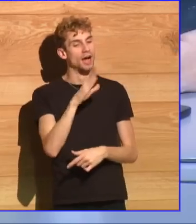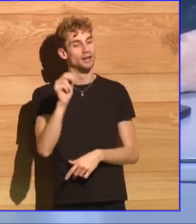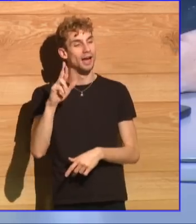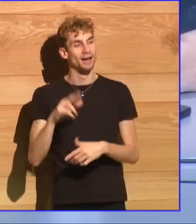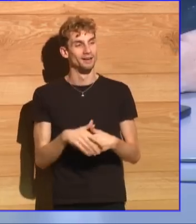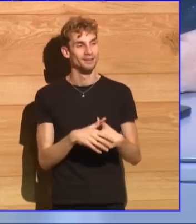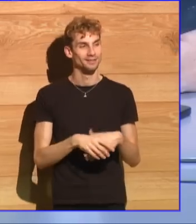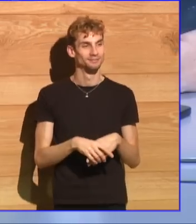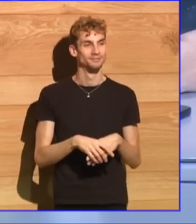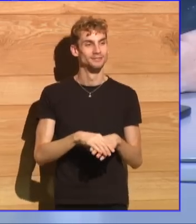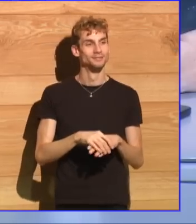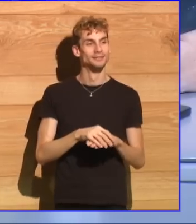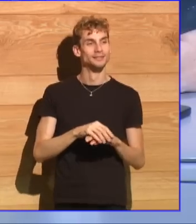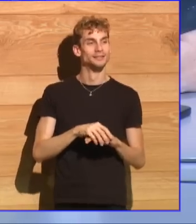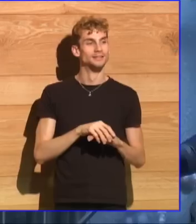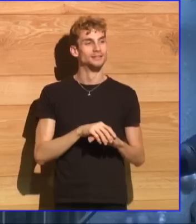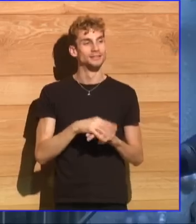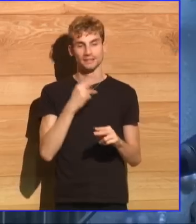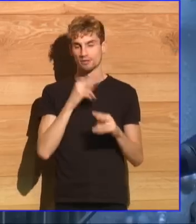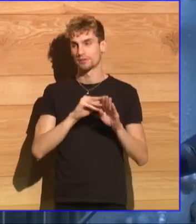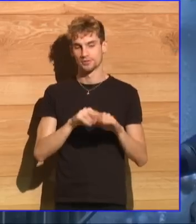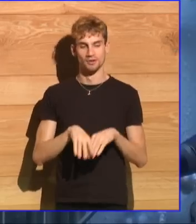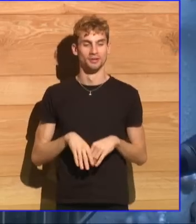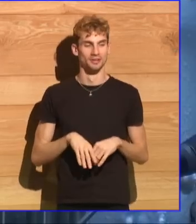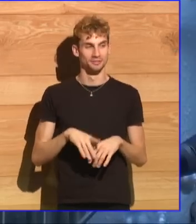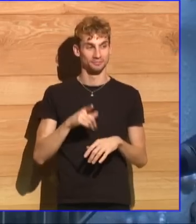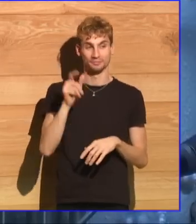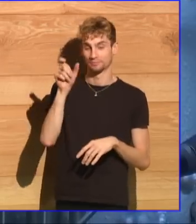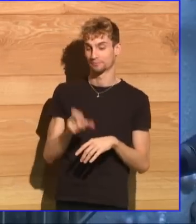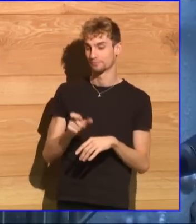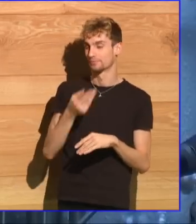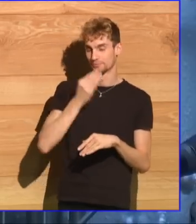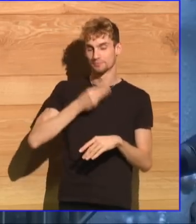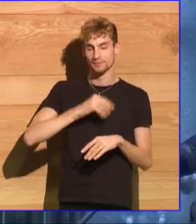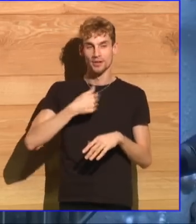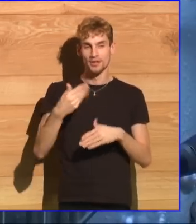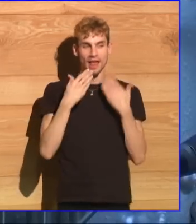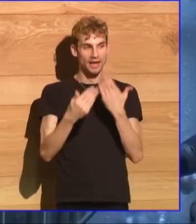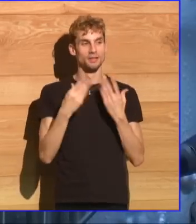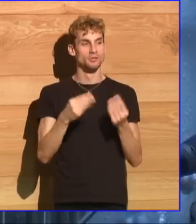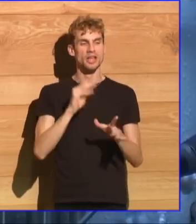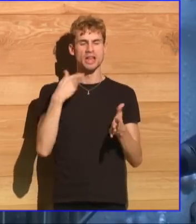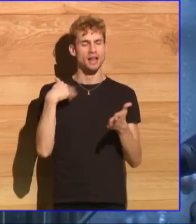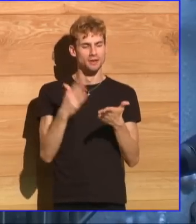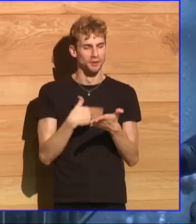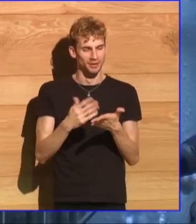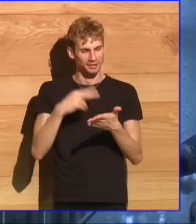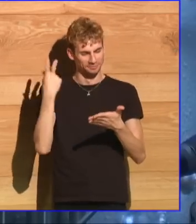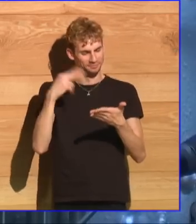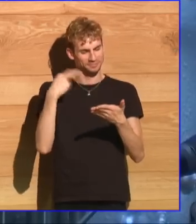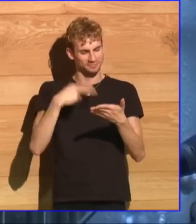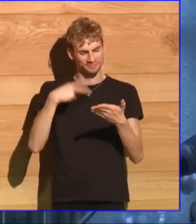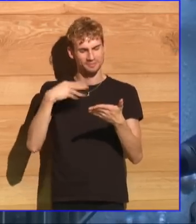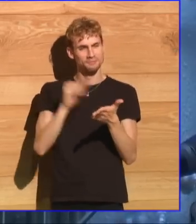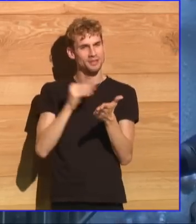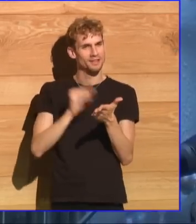Carlos Y la verdad- Carrasco. Bueno, era un tío estupendo, yo se lo agradecí mucho y leí la novela un montón de veces con un asombro tremendo,